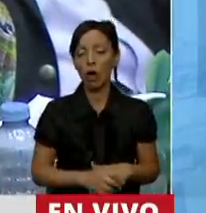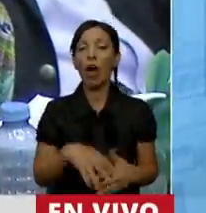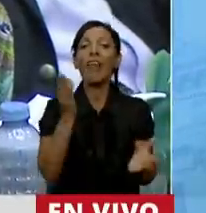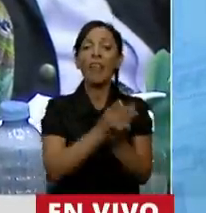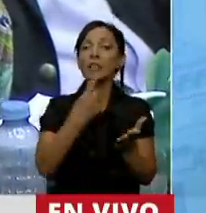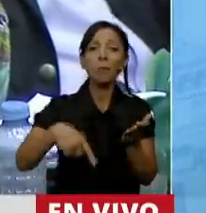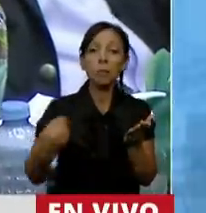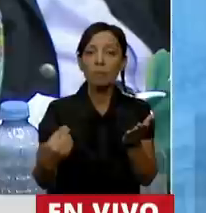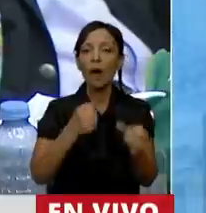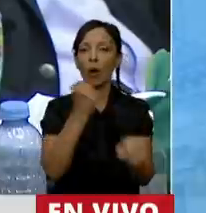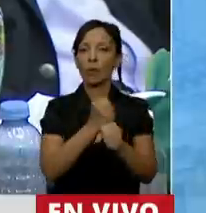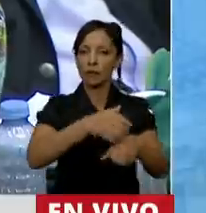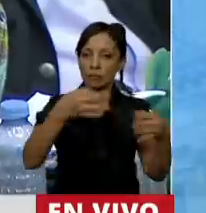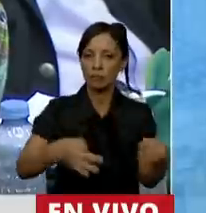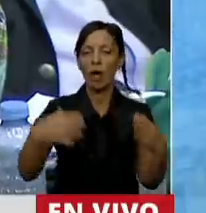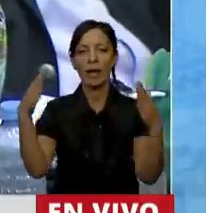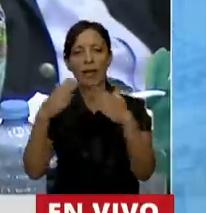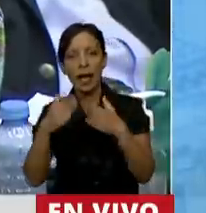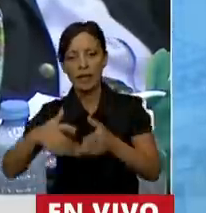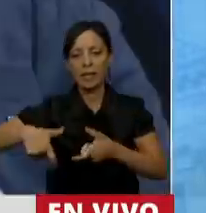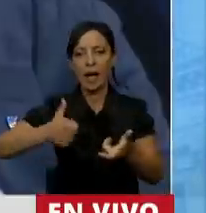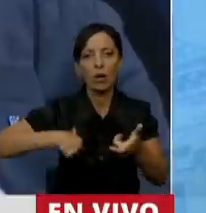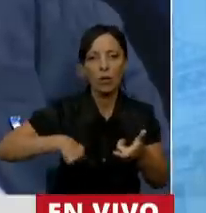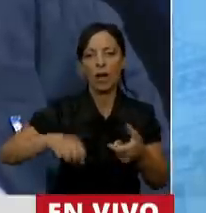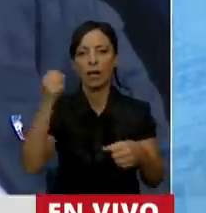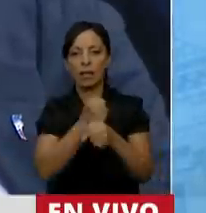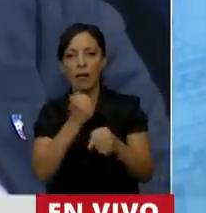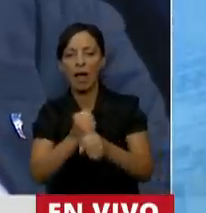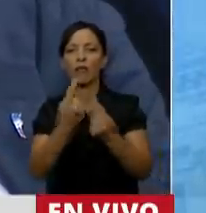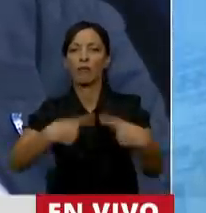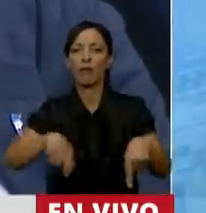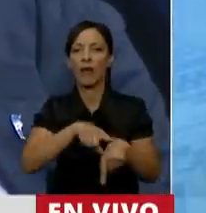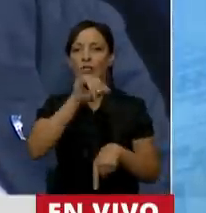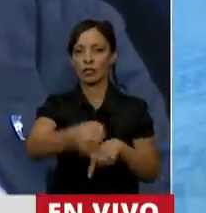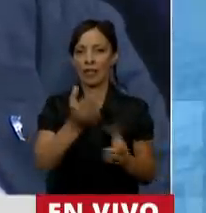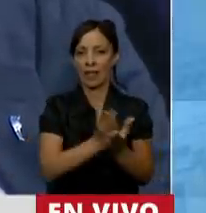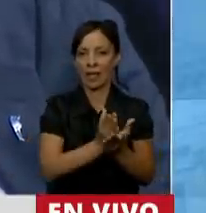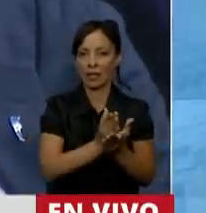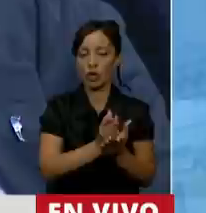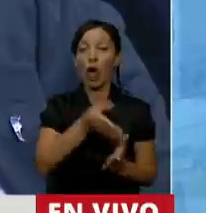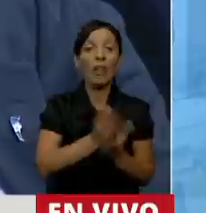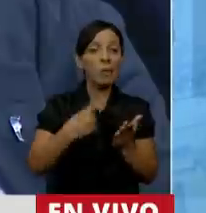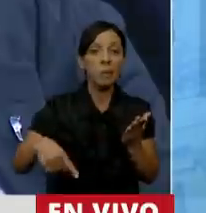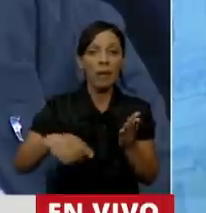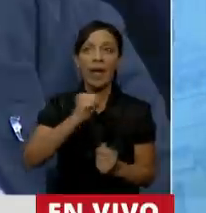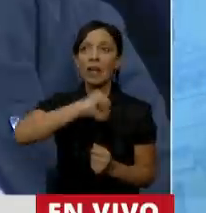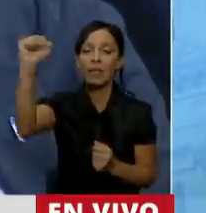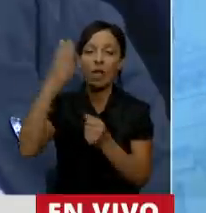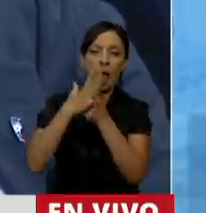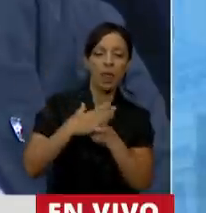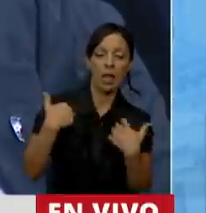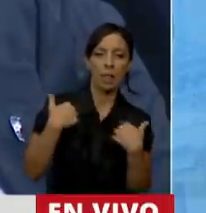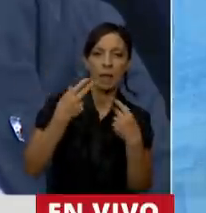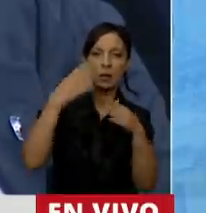digno, una casa, cloacas, un trabajo. Derecho es que la inflación no te ahogue los sueños. Eso